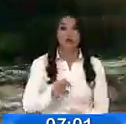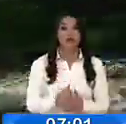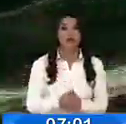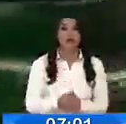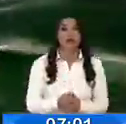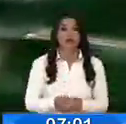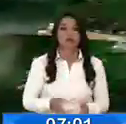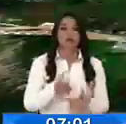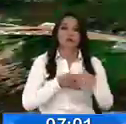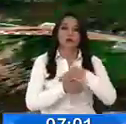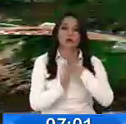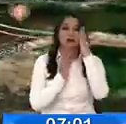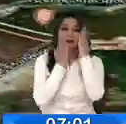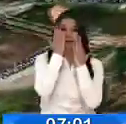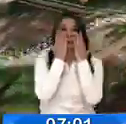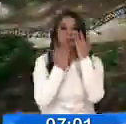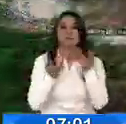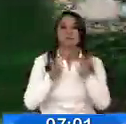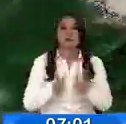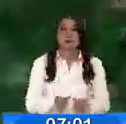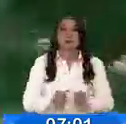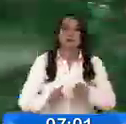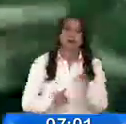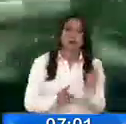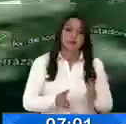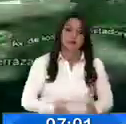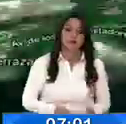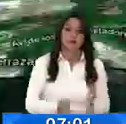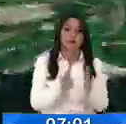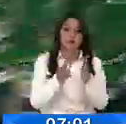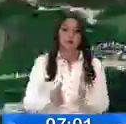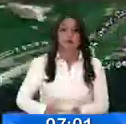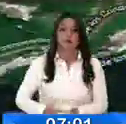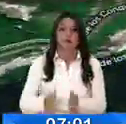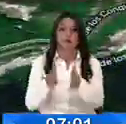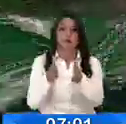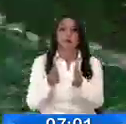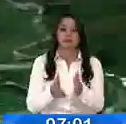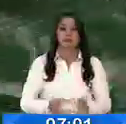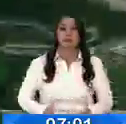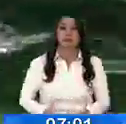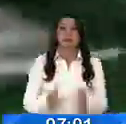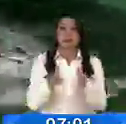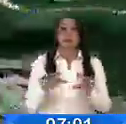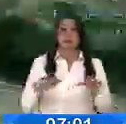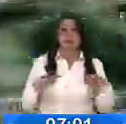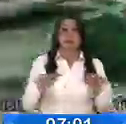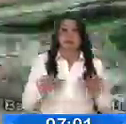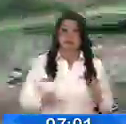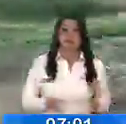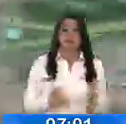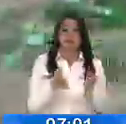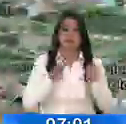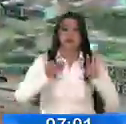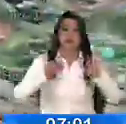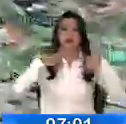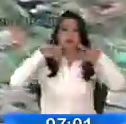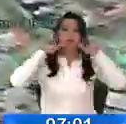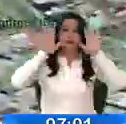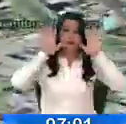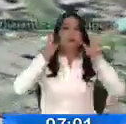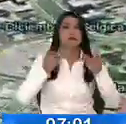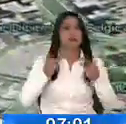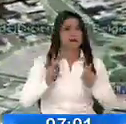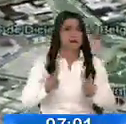29 se ven que es el túnel y días que desembocan está hacia ruta viva y ésta va hacia el 6 de diciembre con tráfico